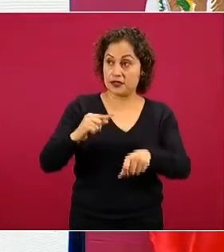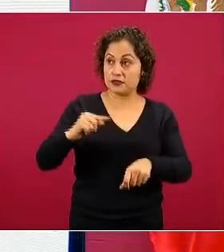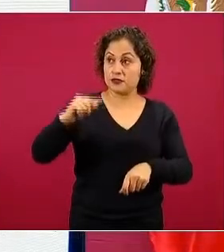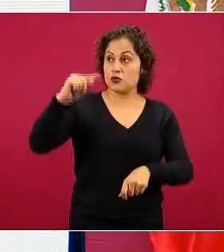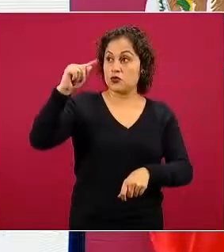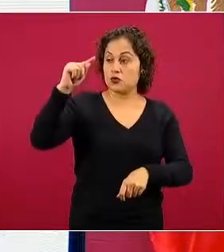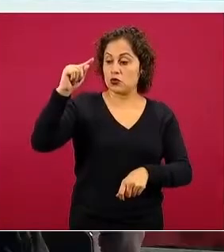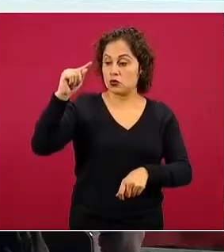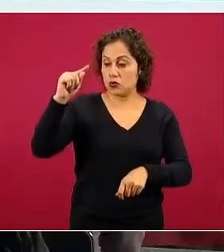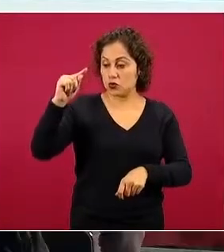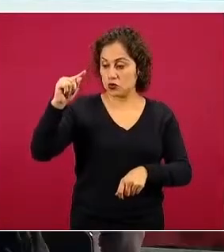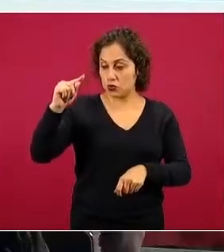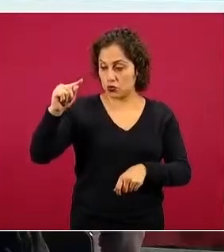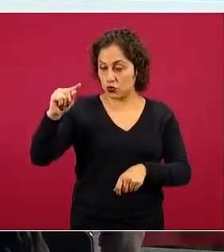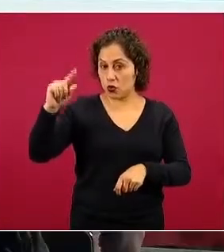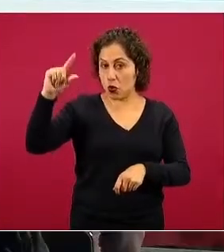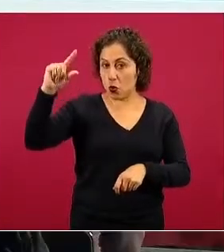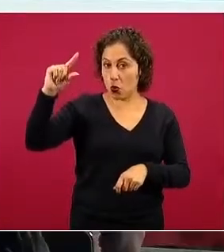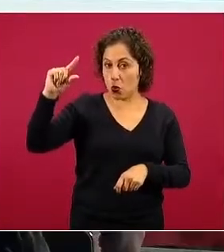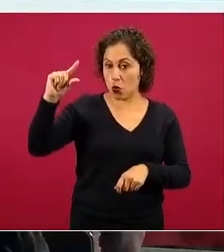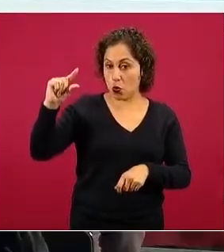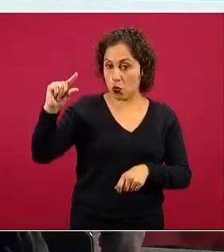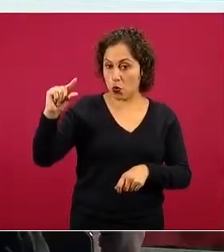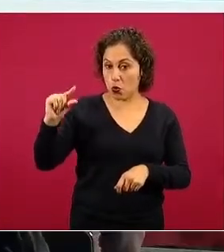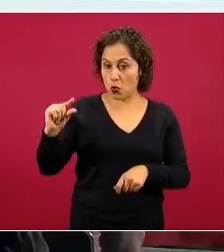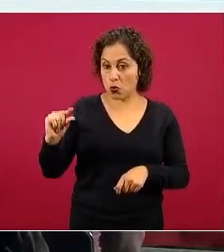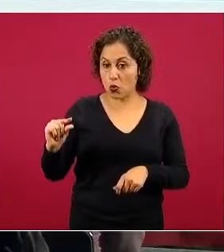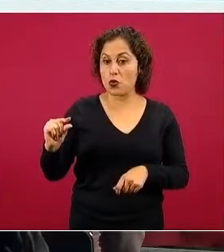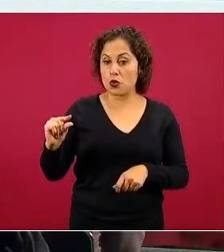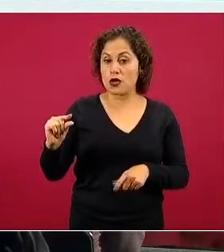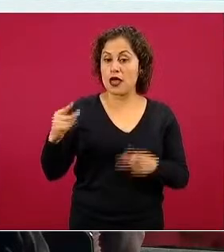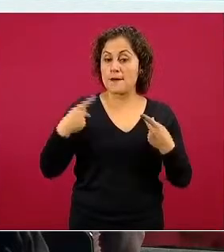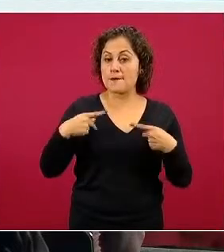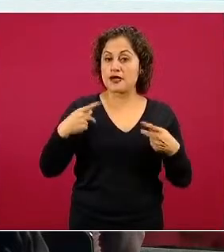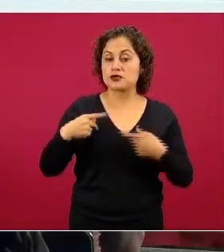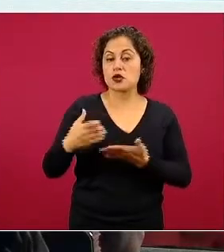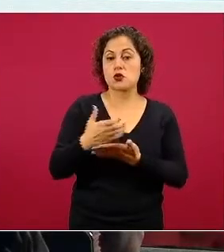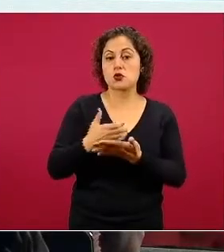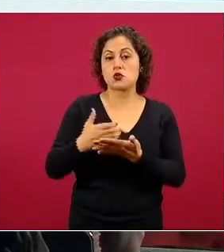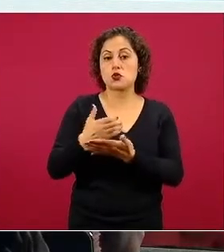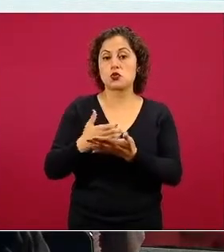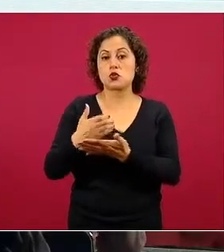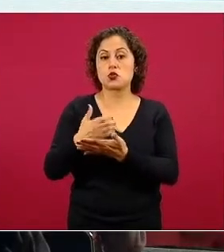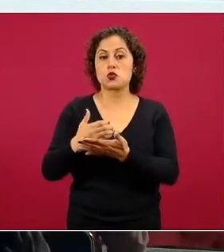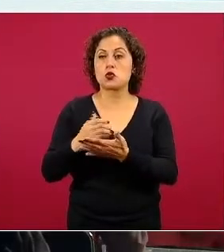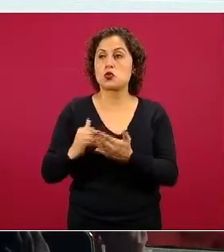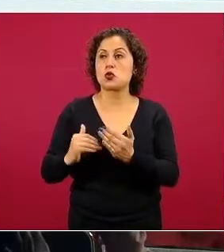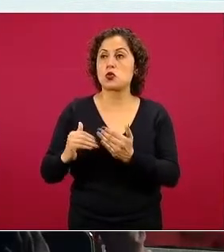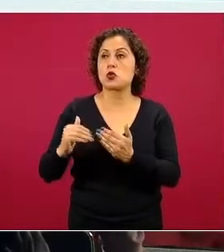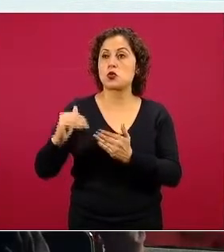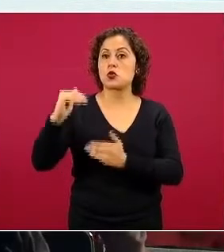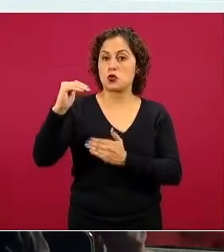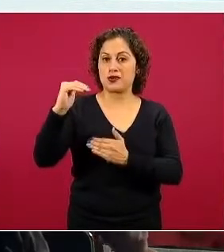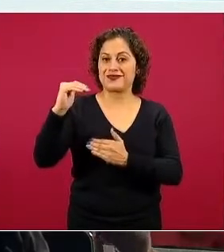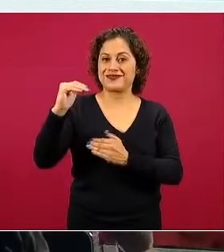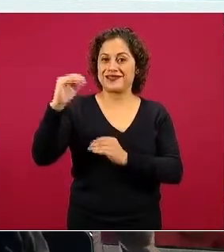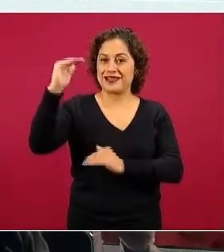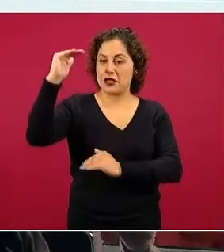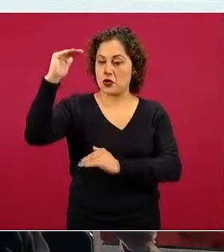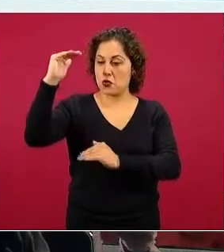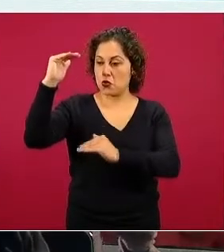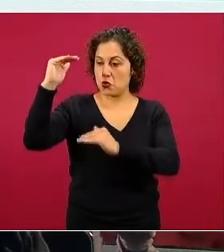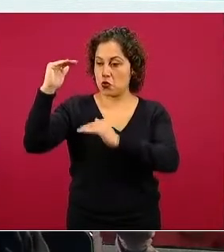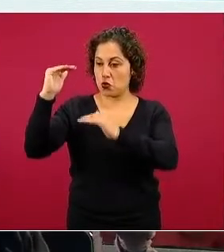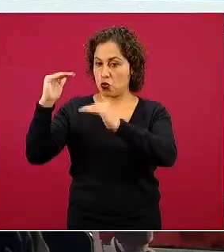estimados, comienza a bajar, la de recuperados comienza a subir. Hay un incremento del